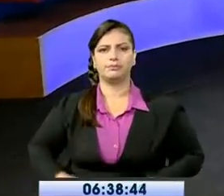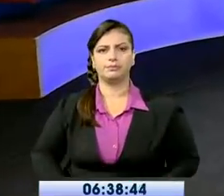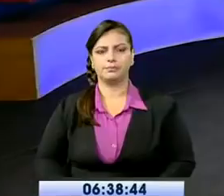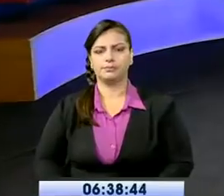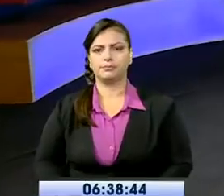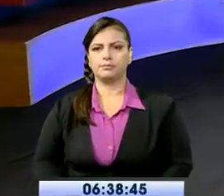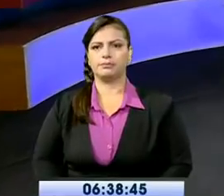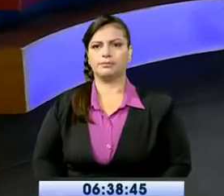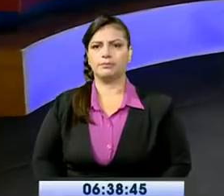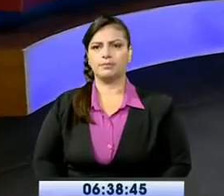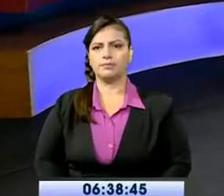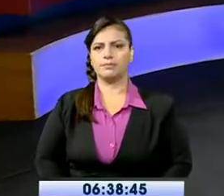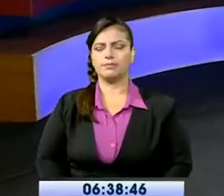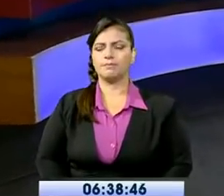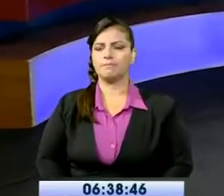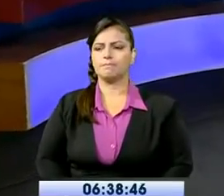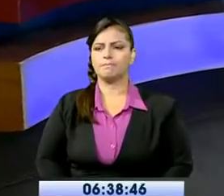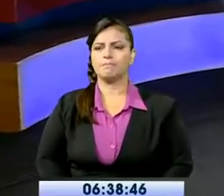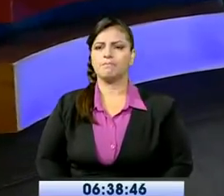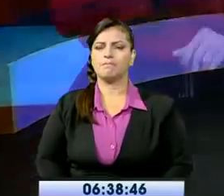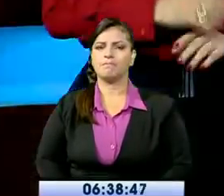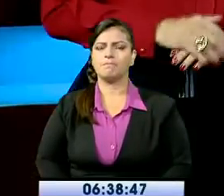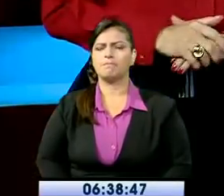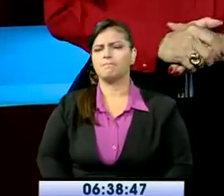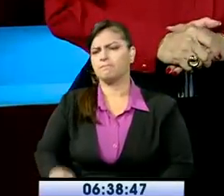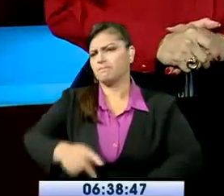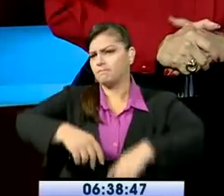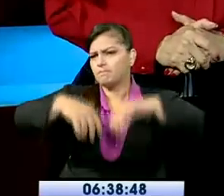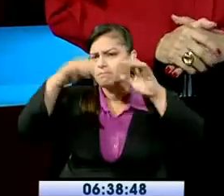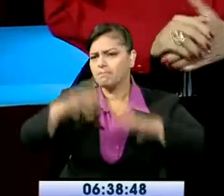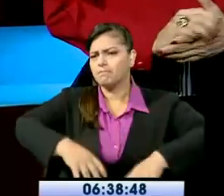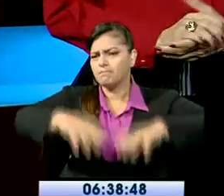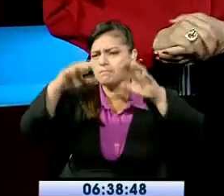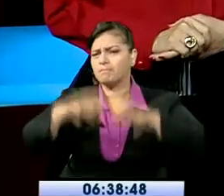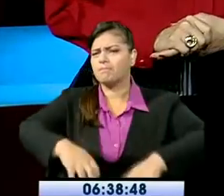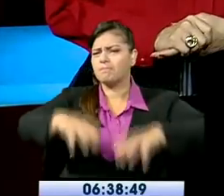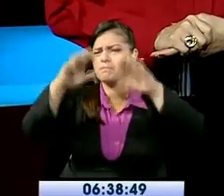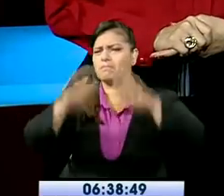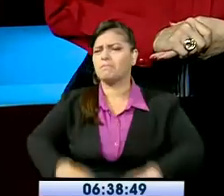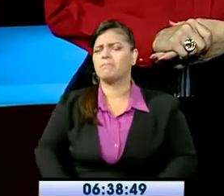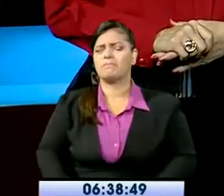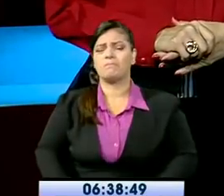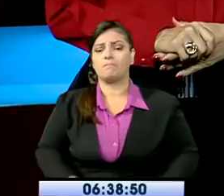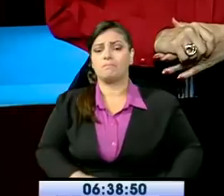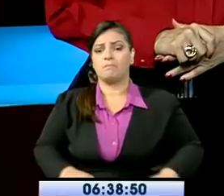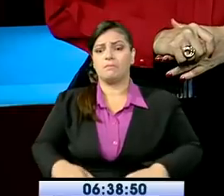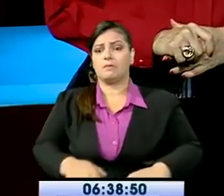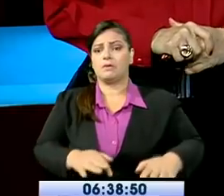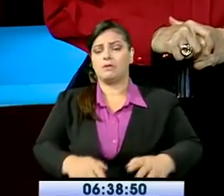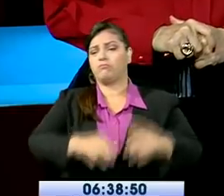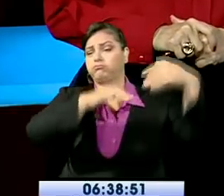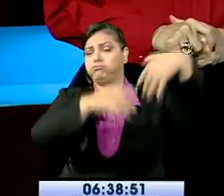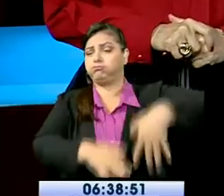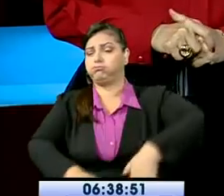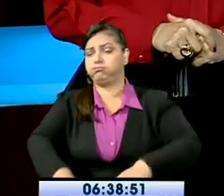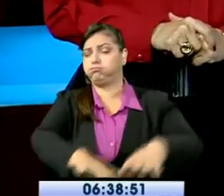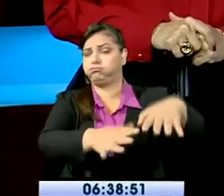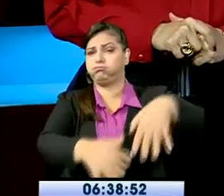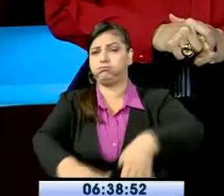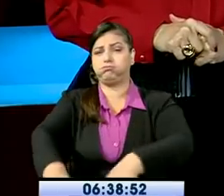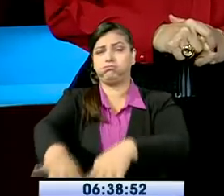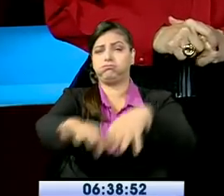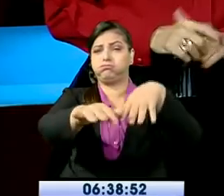Adriana, mira solamente un detalle importante, los estragos que está provocando en todo caso el clima, ¿verdad? Las